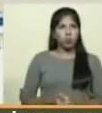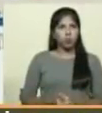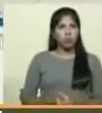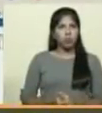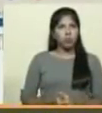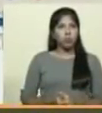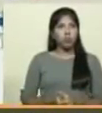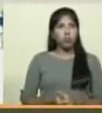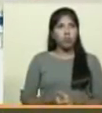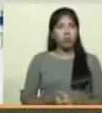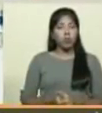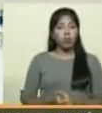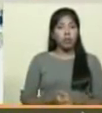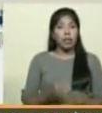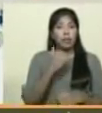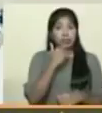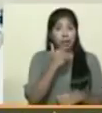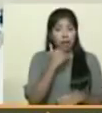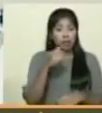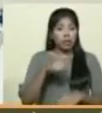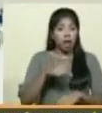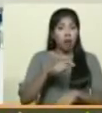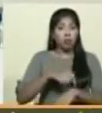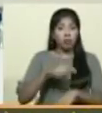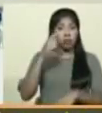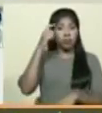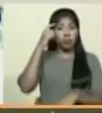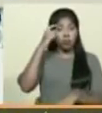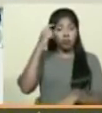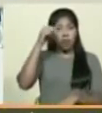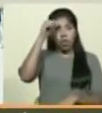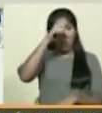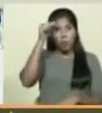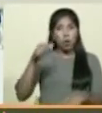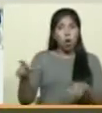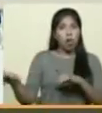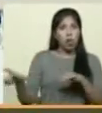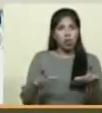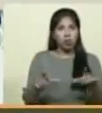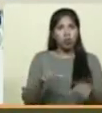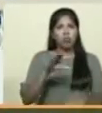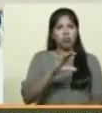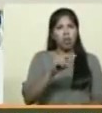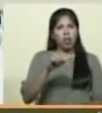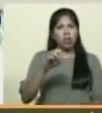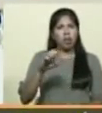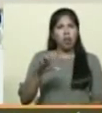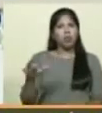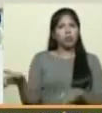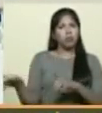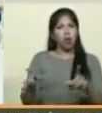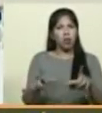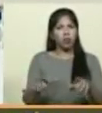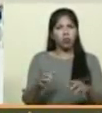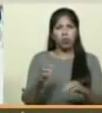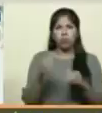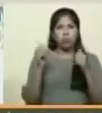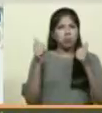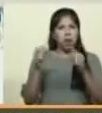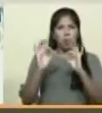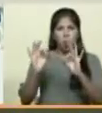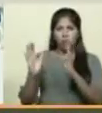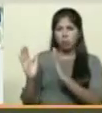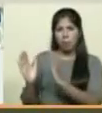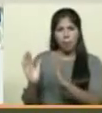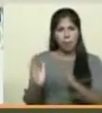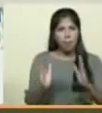de un proceso electoral que, como hemos estado escuchando, está listo, está a punto, como siempre, bien